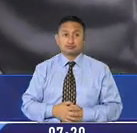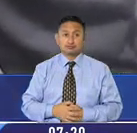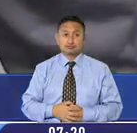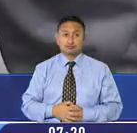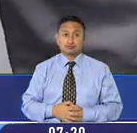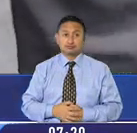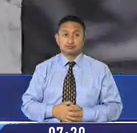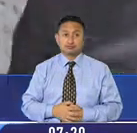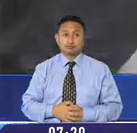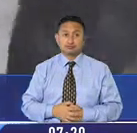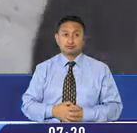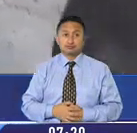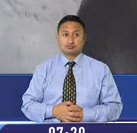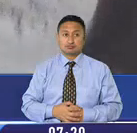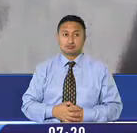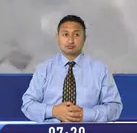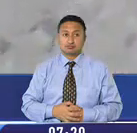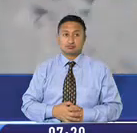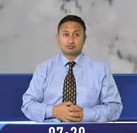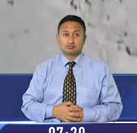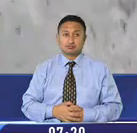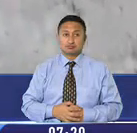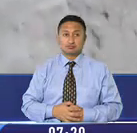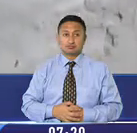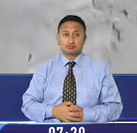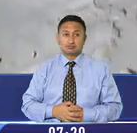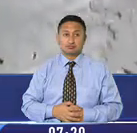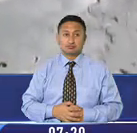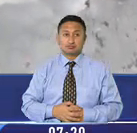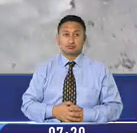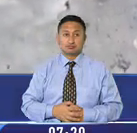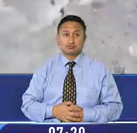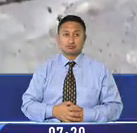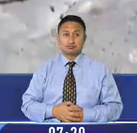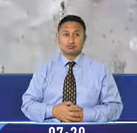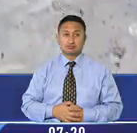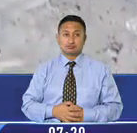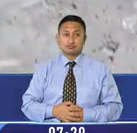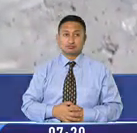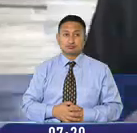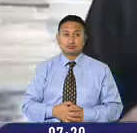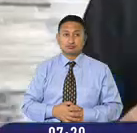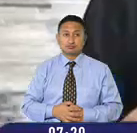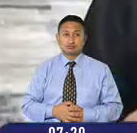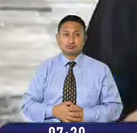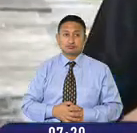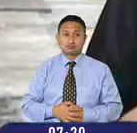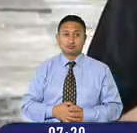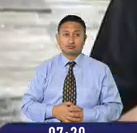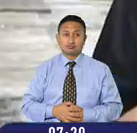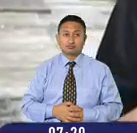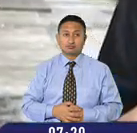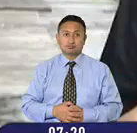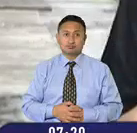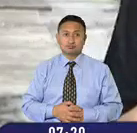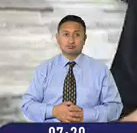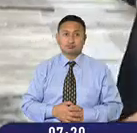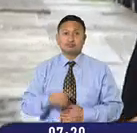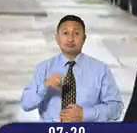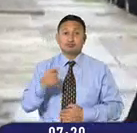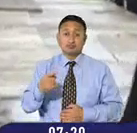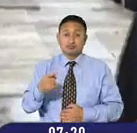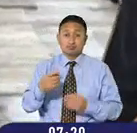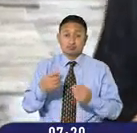Uno fue en la pantorrilla izquierda y el segundo en el glúteo derecho. No fueron alojadas ni comprometido